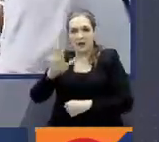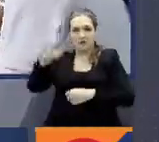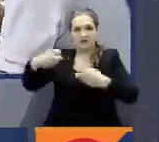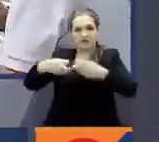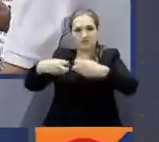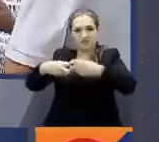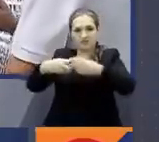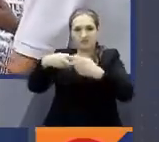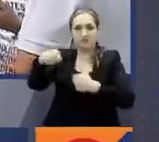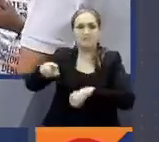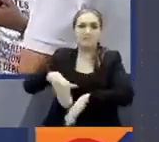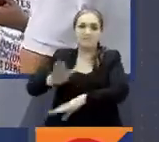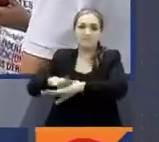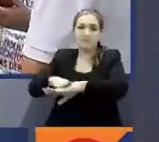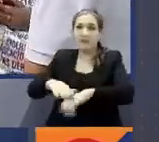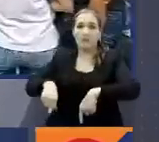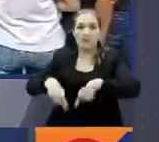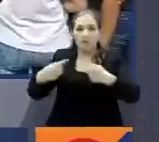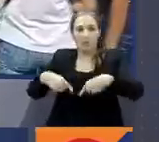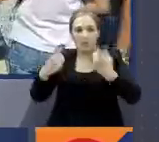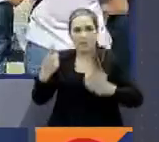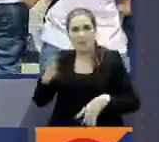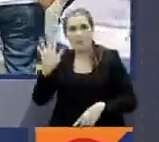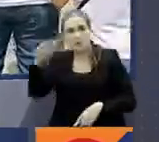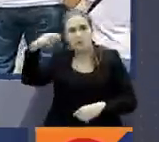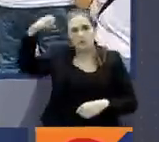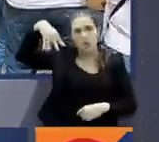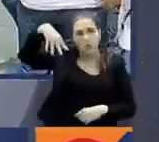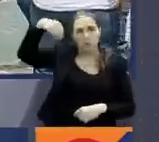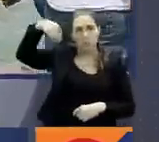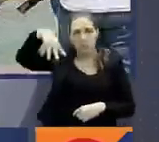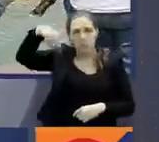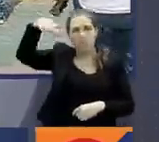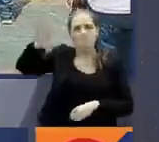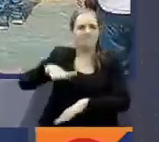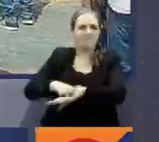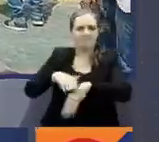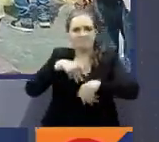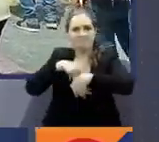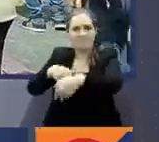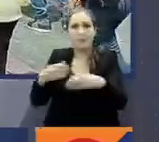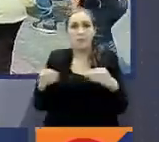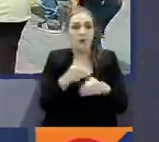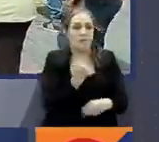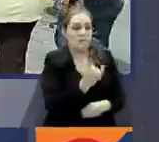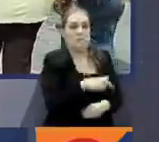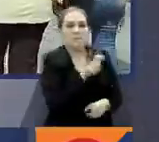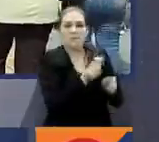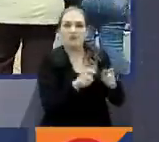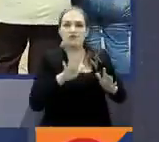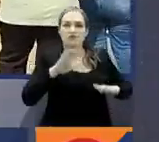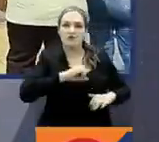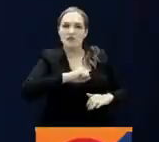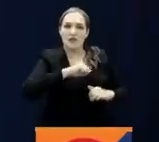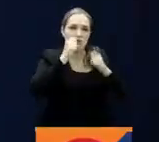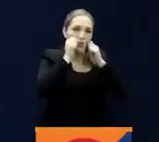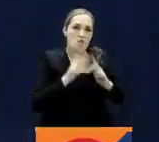plantón por las fallas en el servicio de energía. Personal de derechos humanos se encuentra aquí también para garantizar el derecho a la